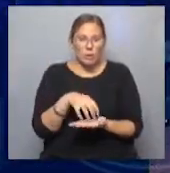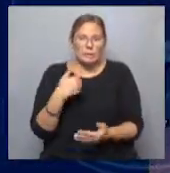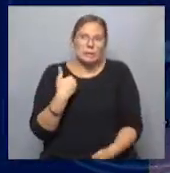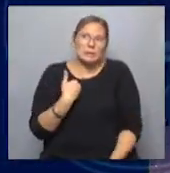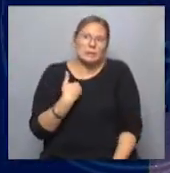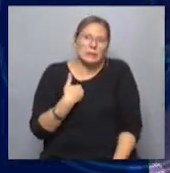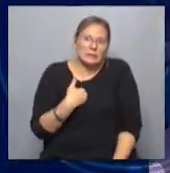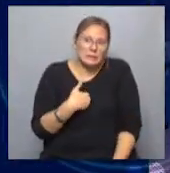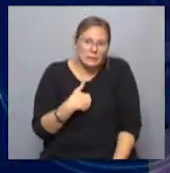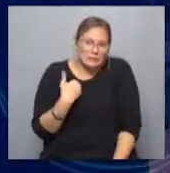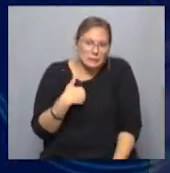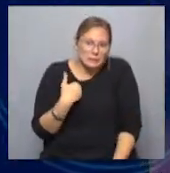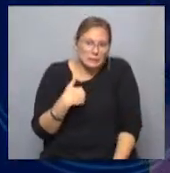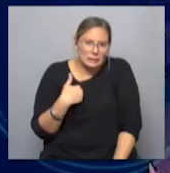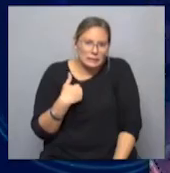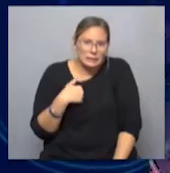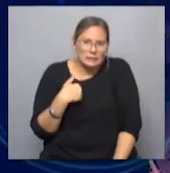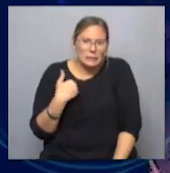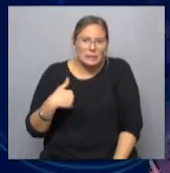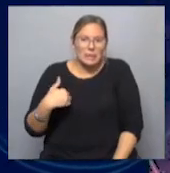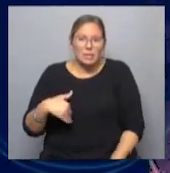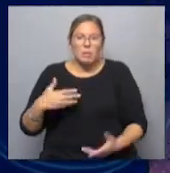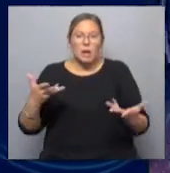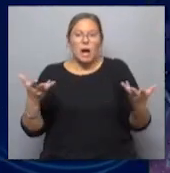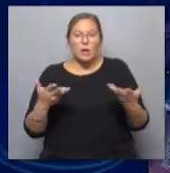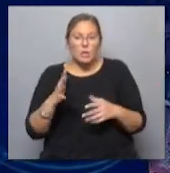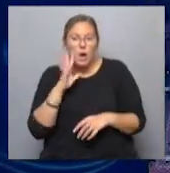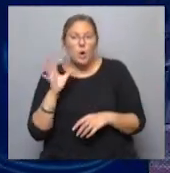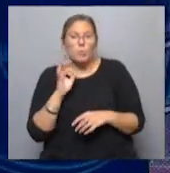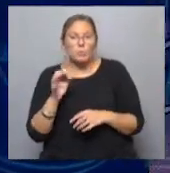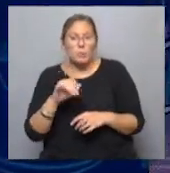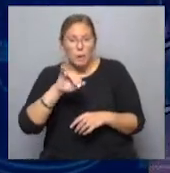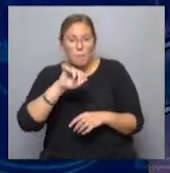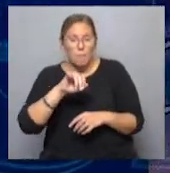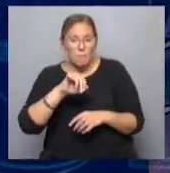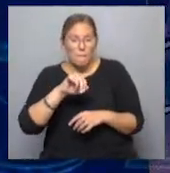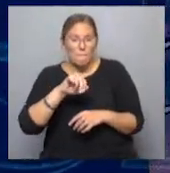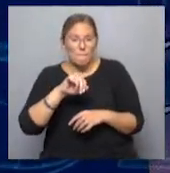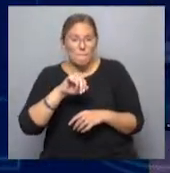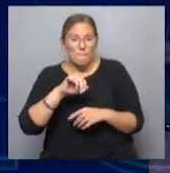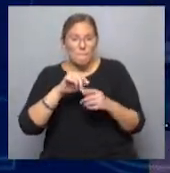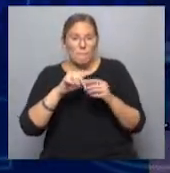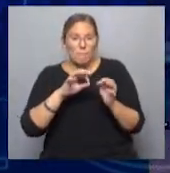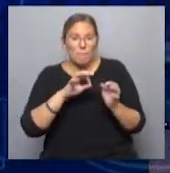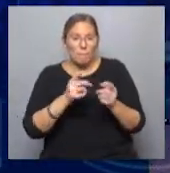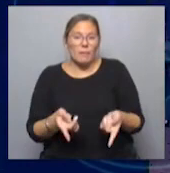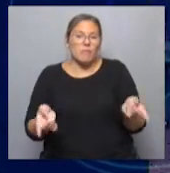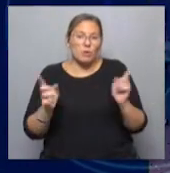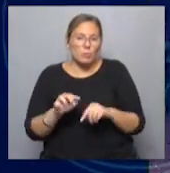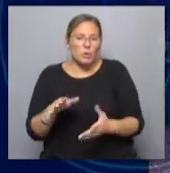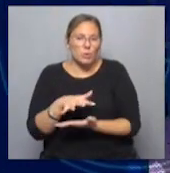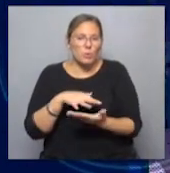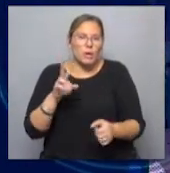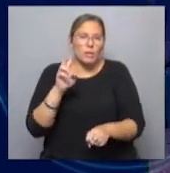extrañábamos mucho, por razones más que obvias, y ahora tenemos la posibilidad en mayo de llegar a los lugares y